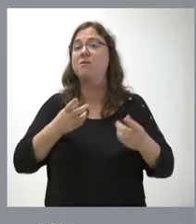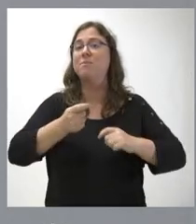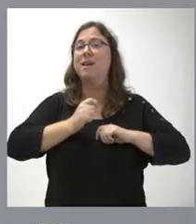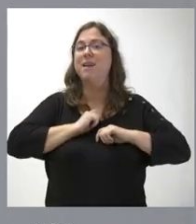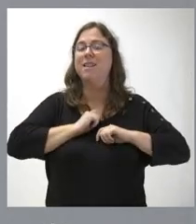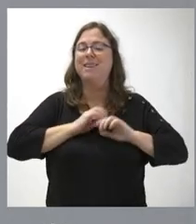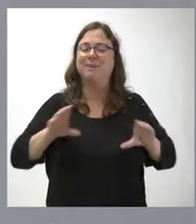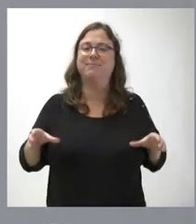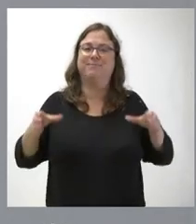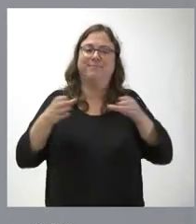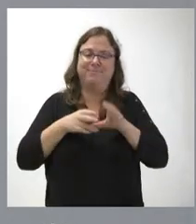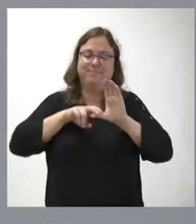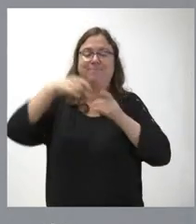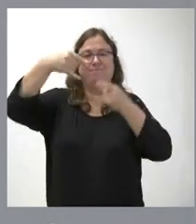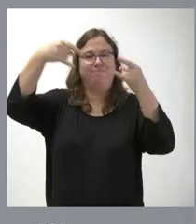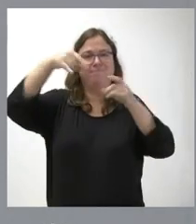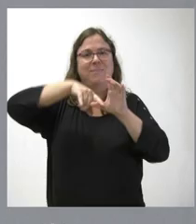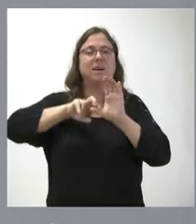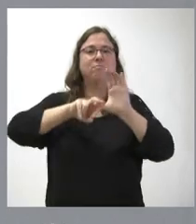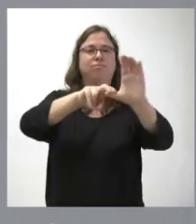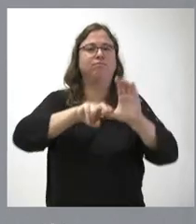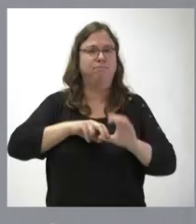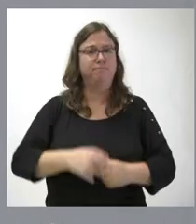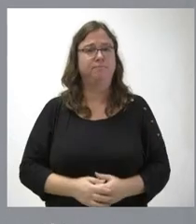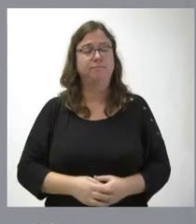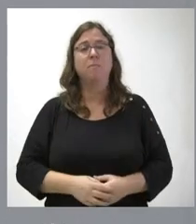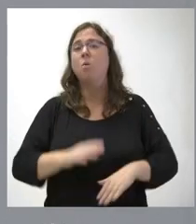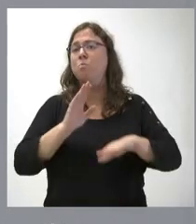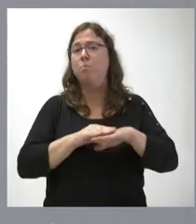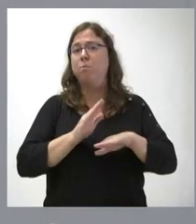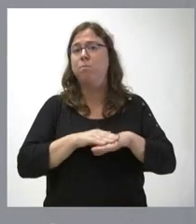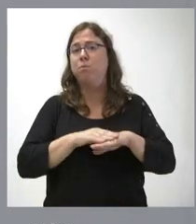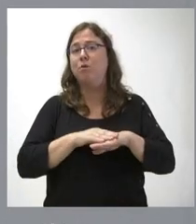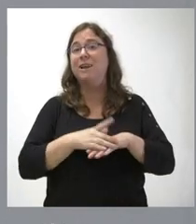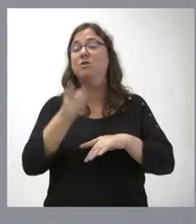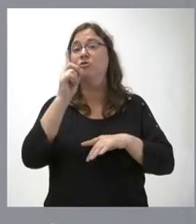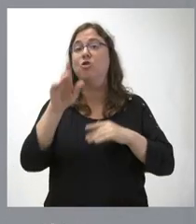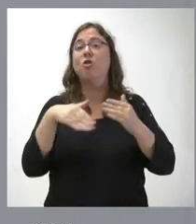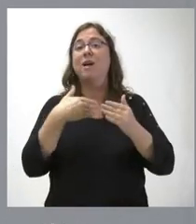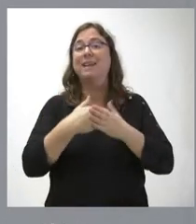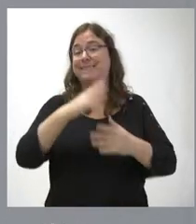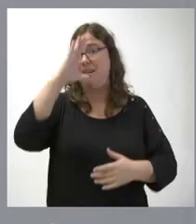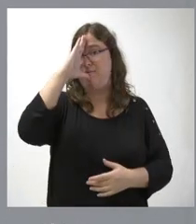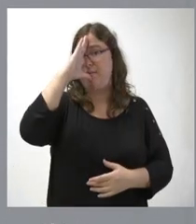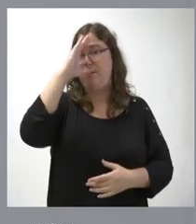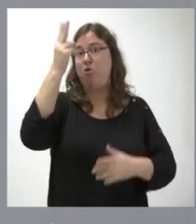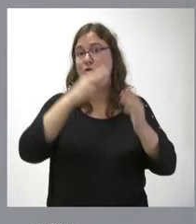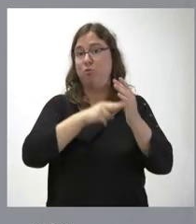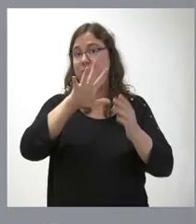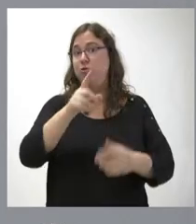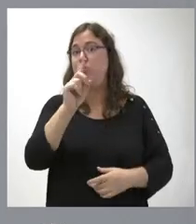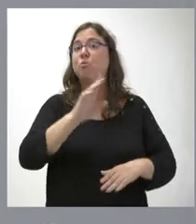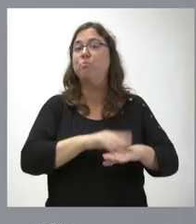embarcados en los vehículos que realizan el servicio de transporte el Por qué de llevarlo Solo hasta el febrero del año 25 es porque el